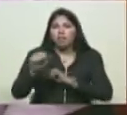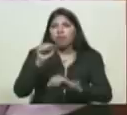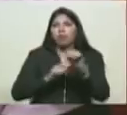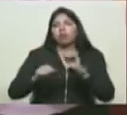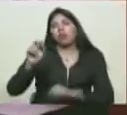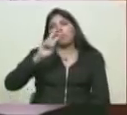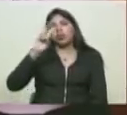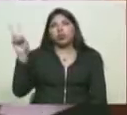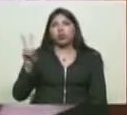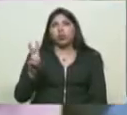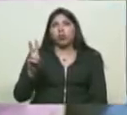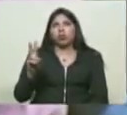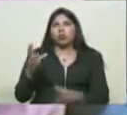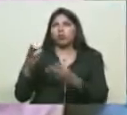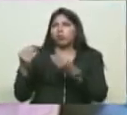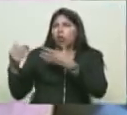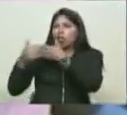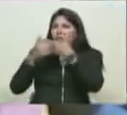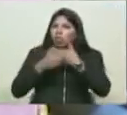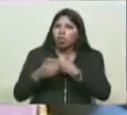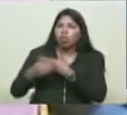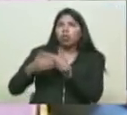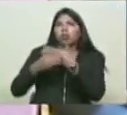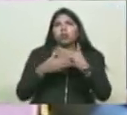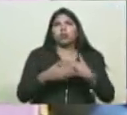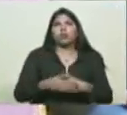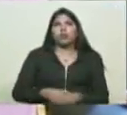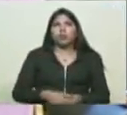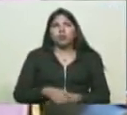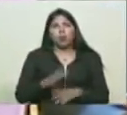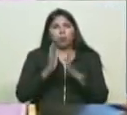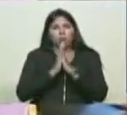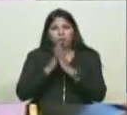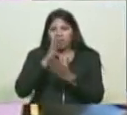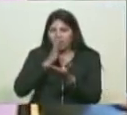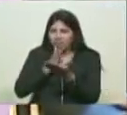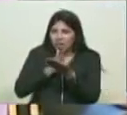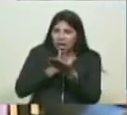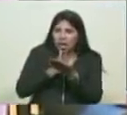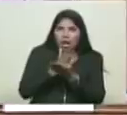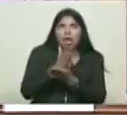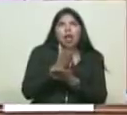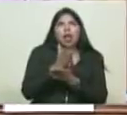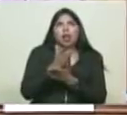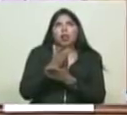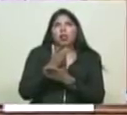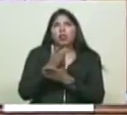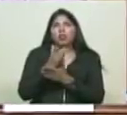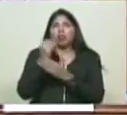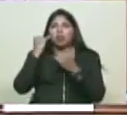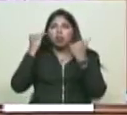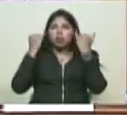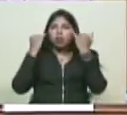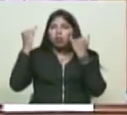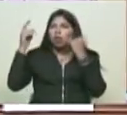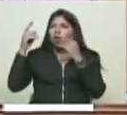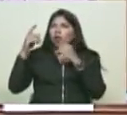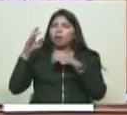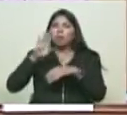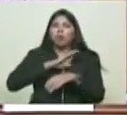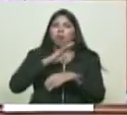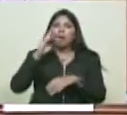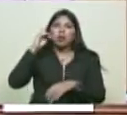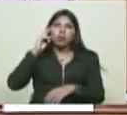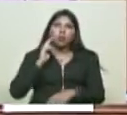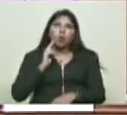de Venezuela frente a todo tipo de amenazas? ¿Jura usted ser fiel al legado de nuestros libertadores, de nuestro padre libertador,